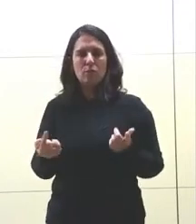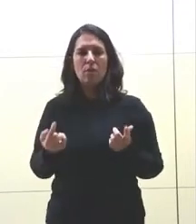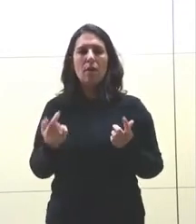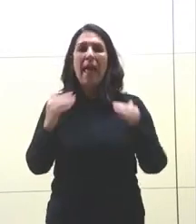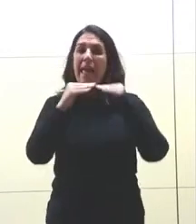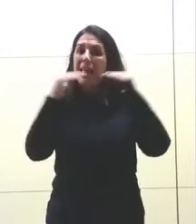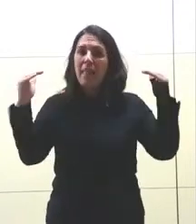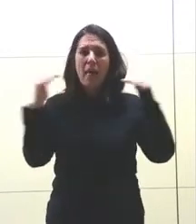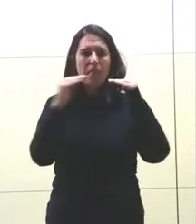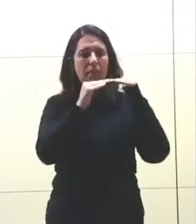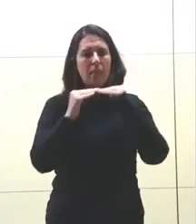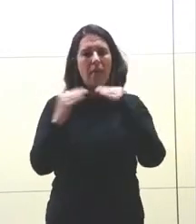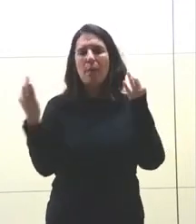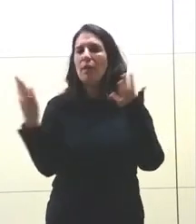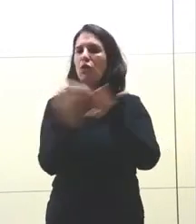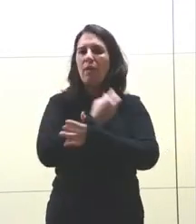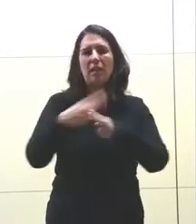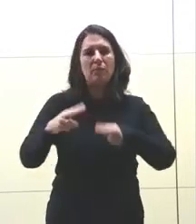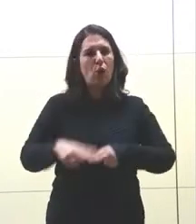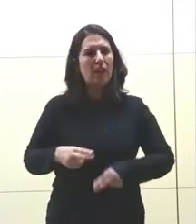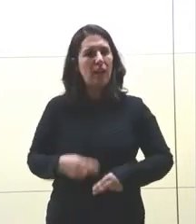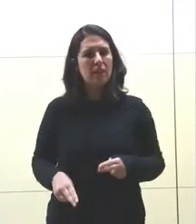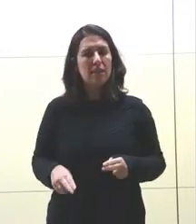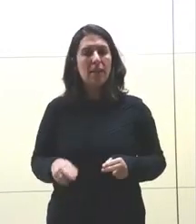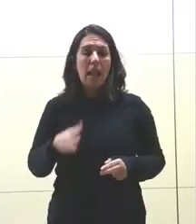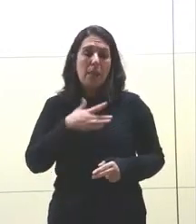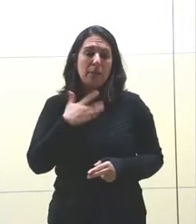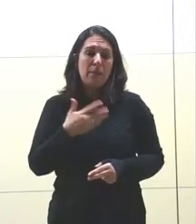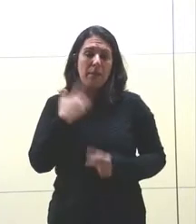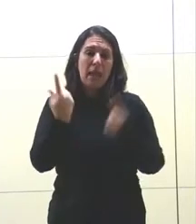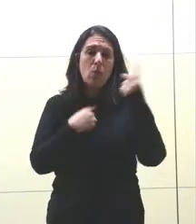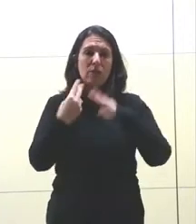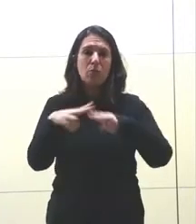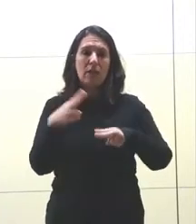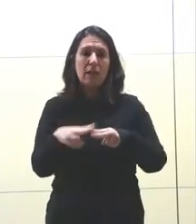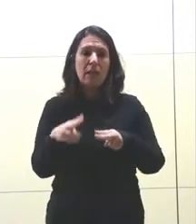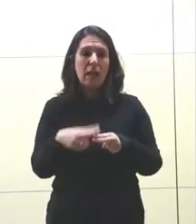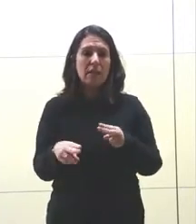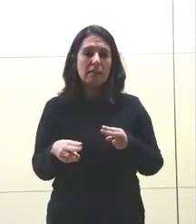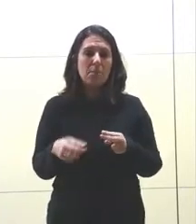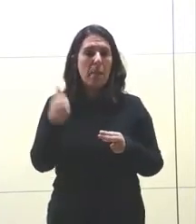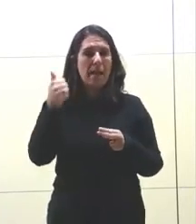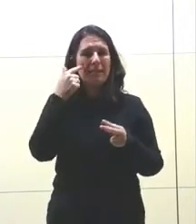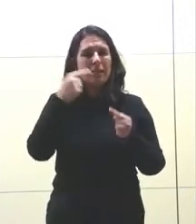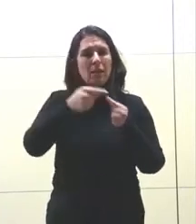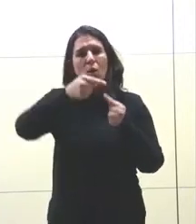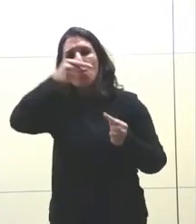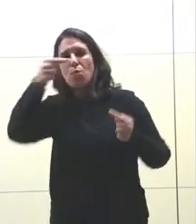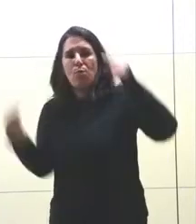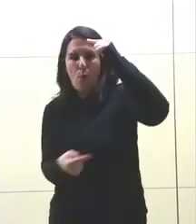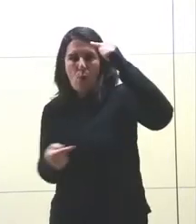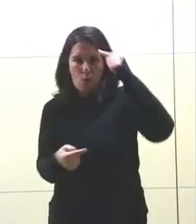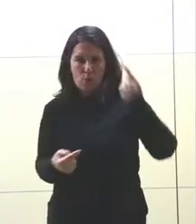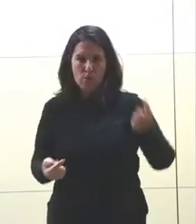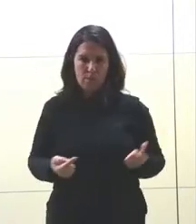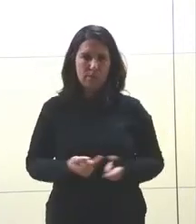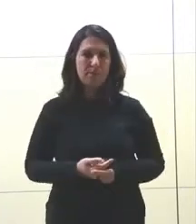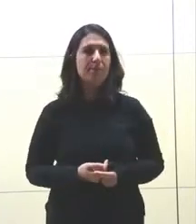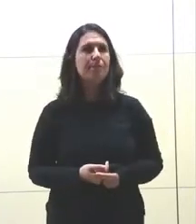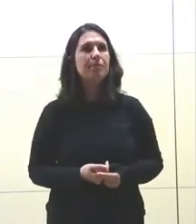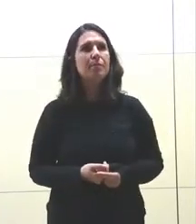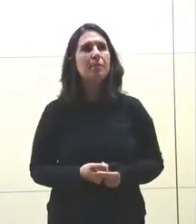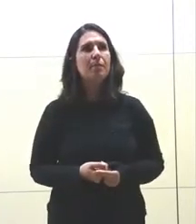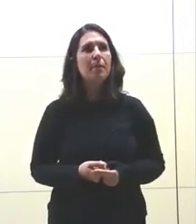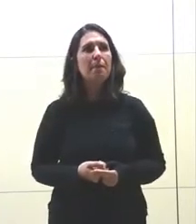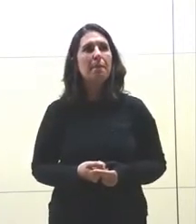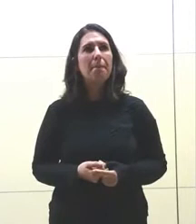las políticas. Lamentablemente, en algunas de las políticas se han acentuado las diferencias entre unos y otros, ¿no?